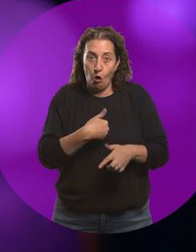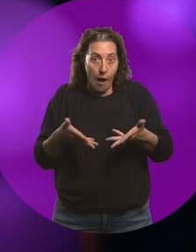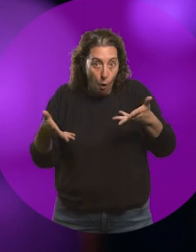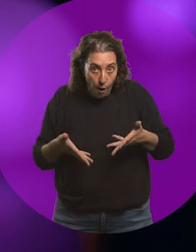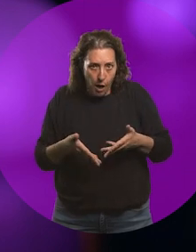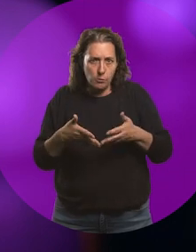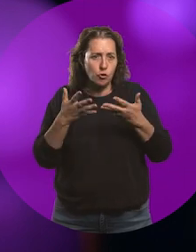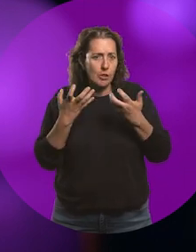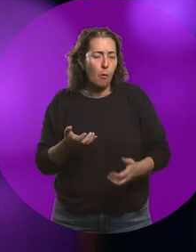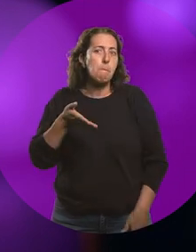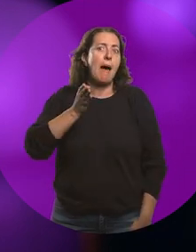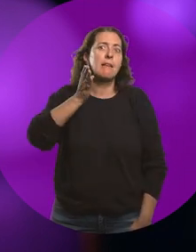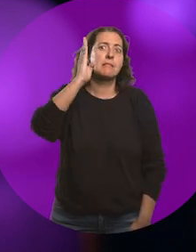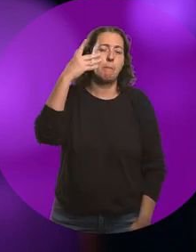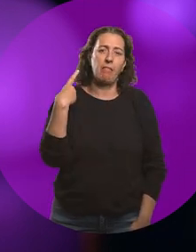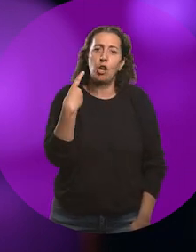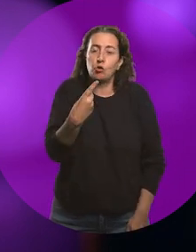siempre de directora.